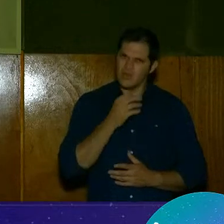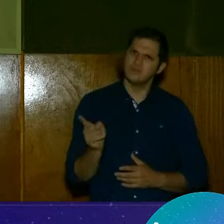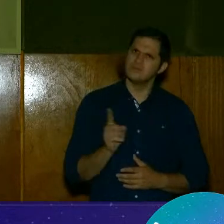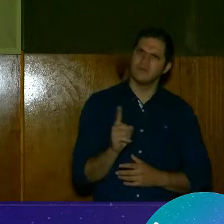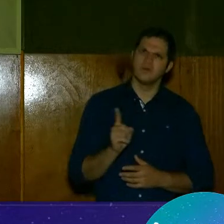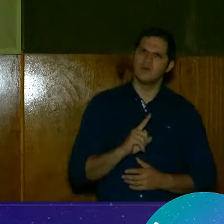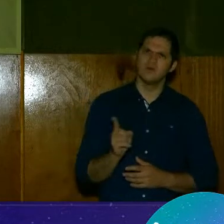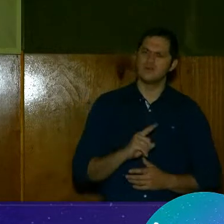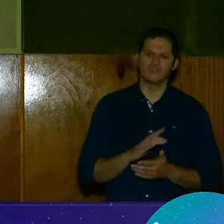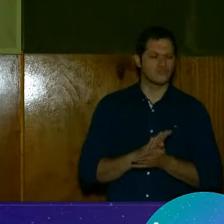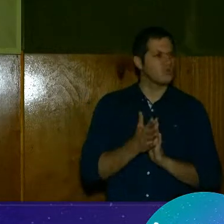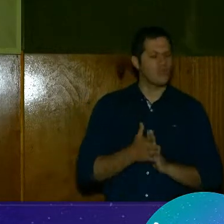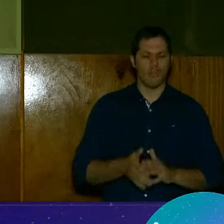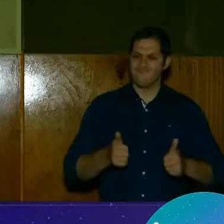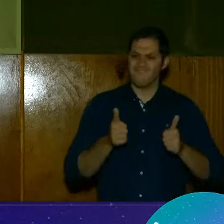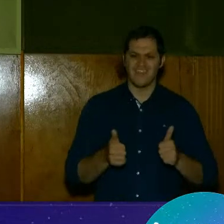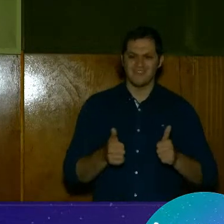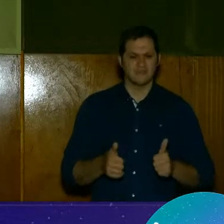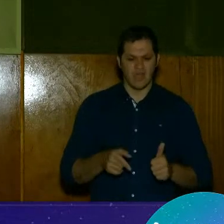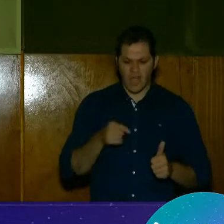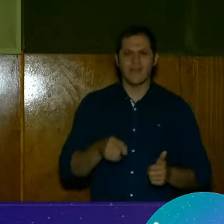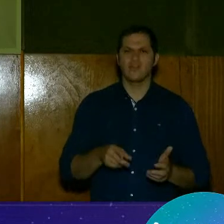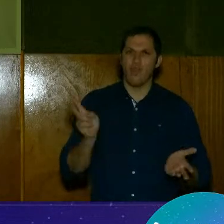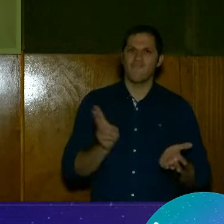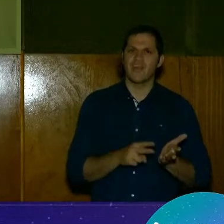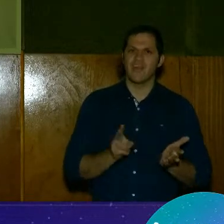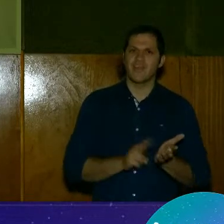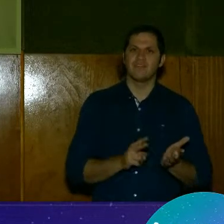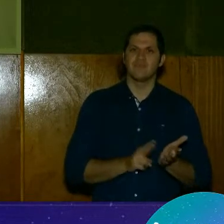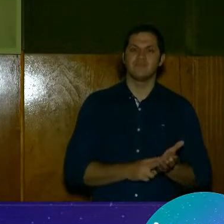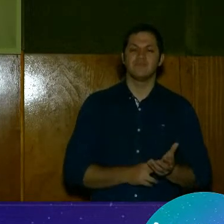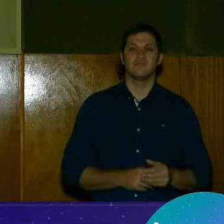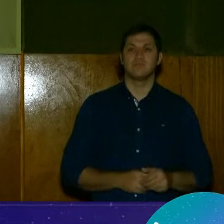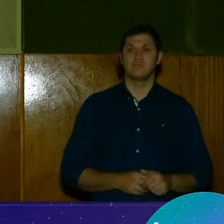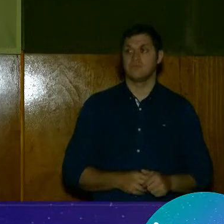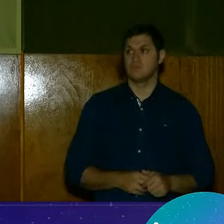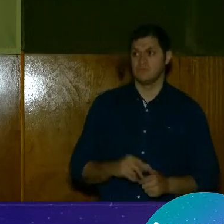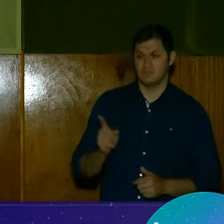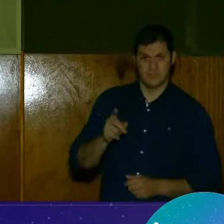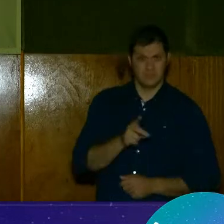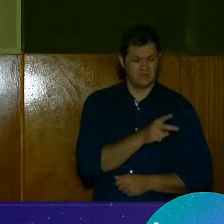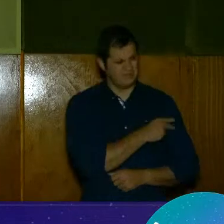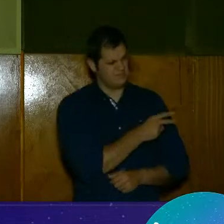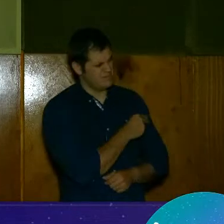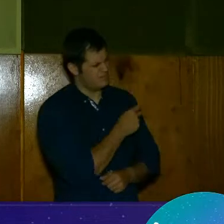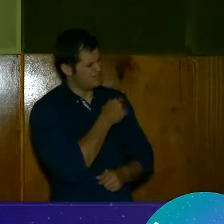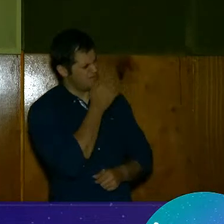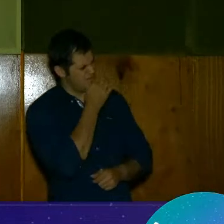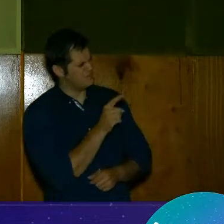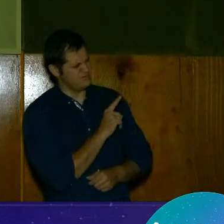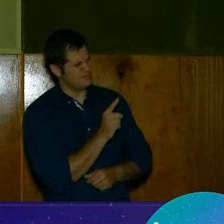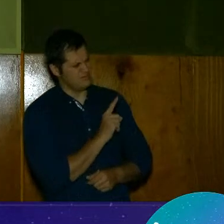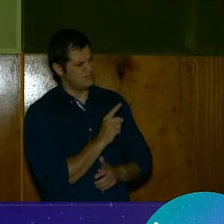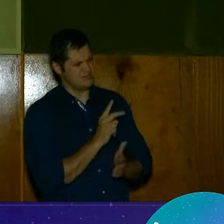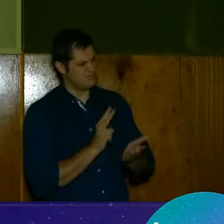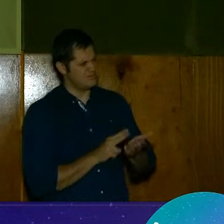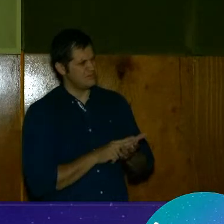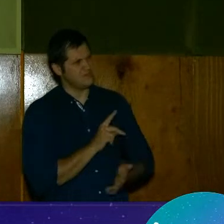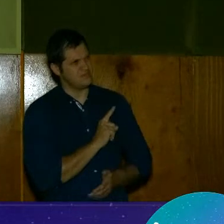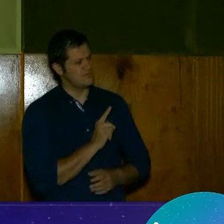y ella dijo ahí sí de tener razón estoy haciendo algo mal y lo intento y lo intentó hasta que llegó un momento que dijo no o sea